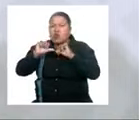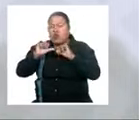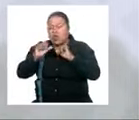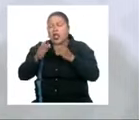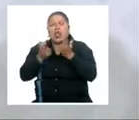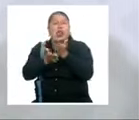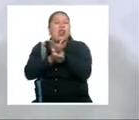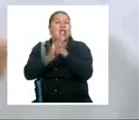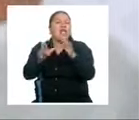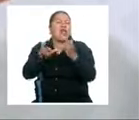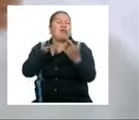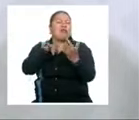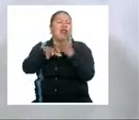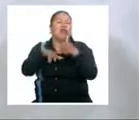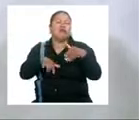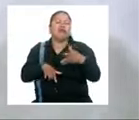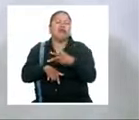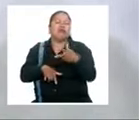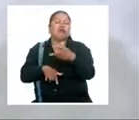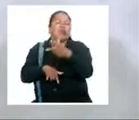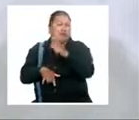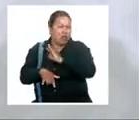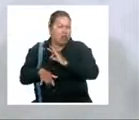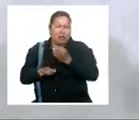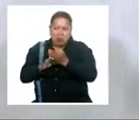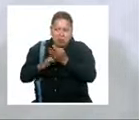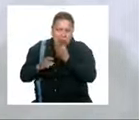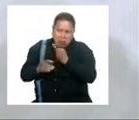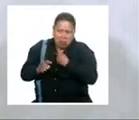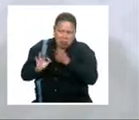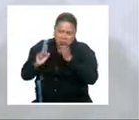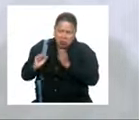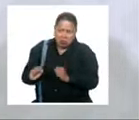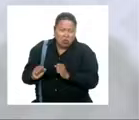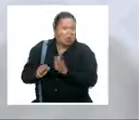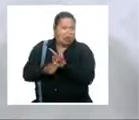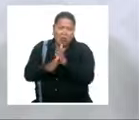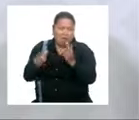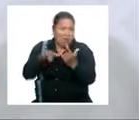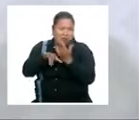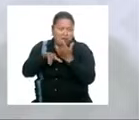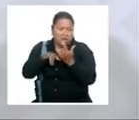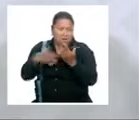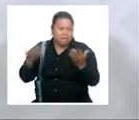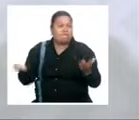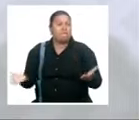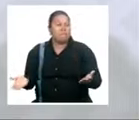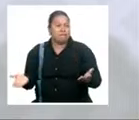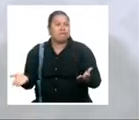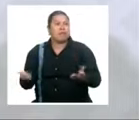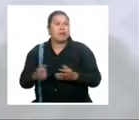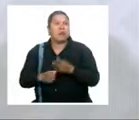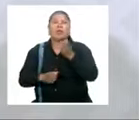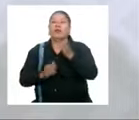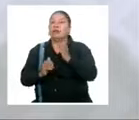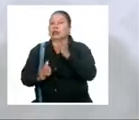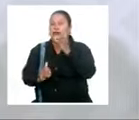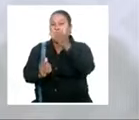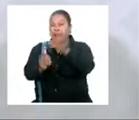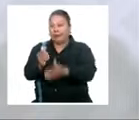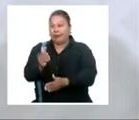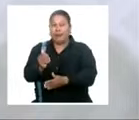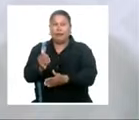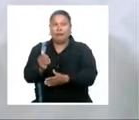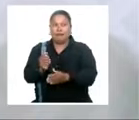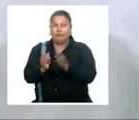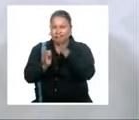circular libremente. Pero ya me confirmó de que hay paso libre. No sé si con esto terminamos.